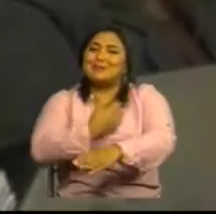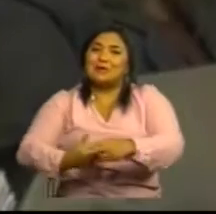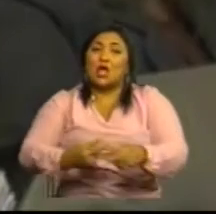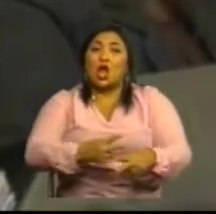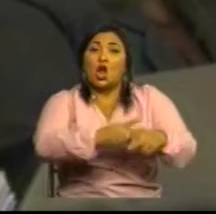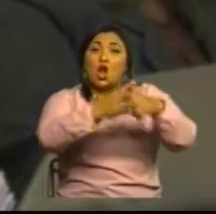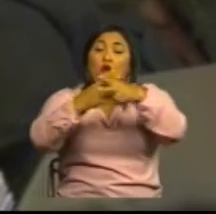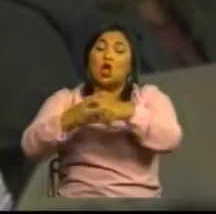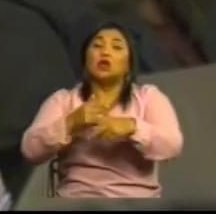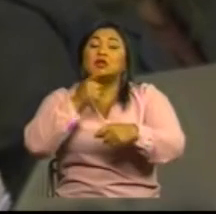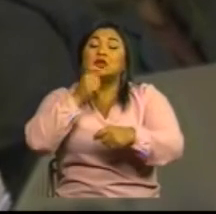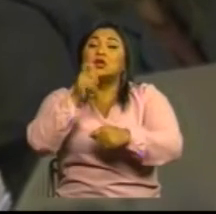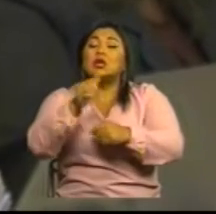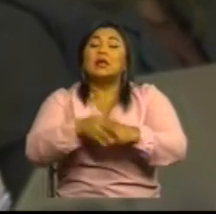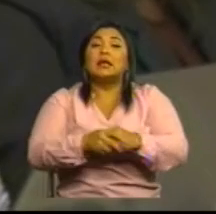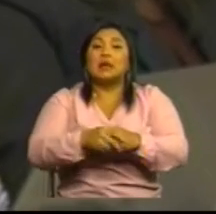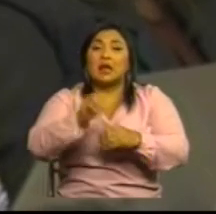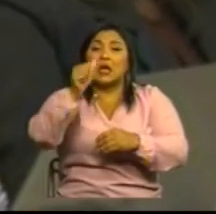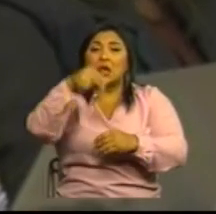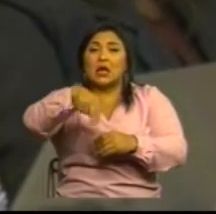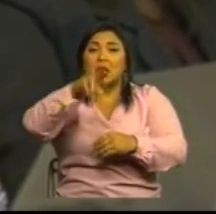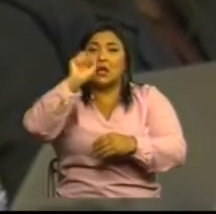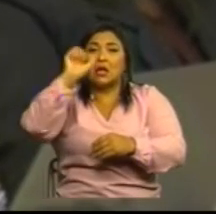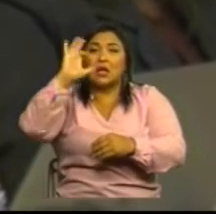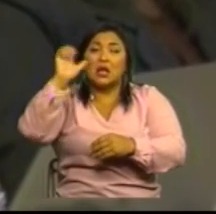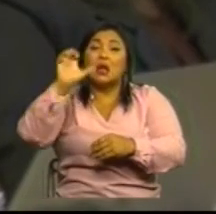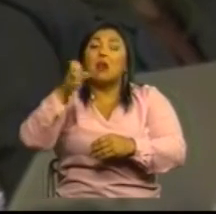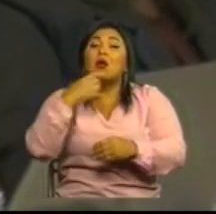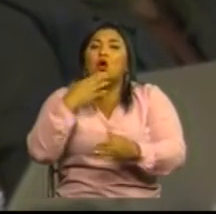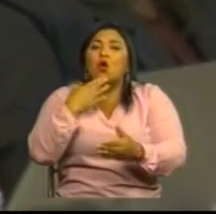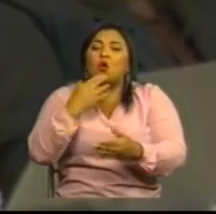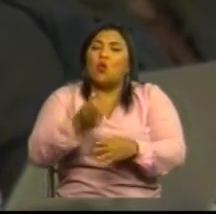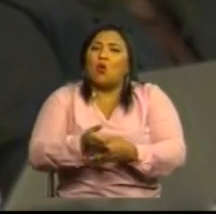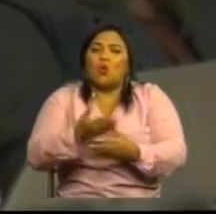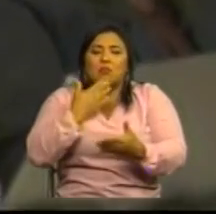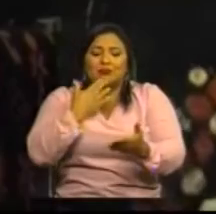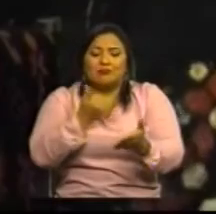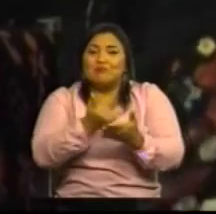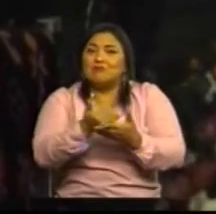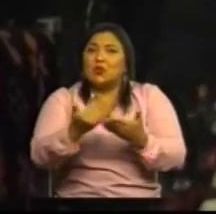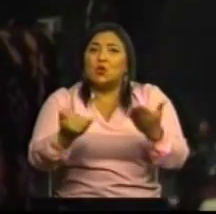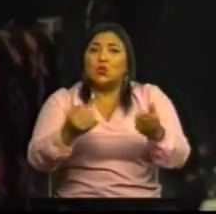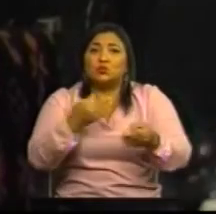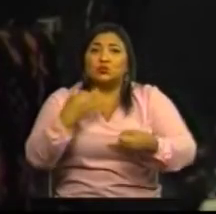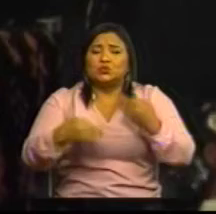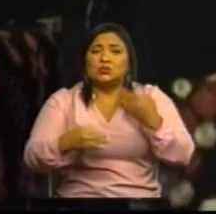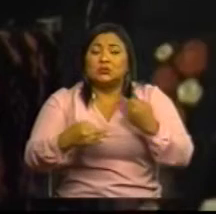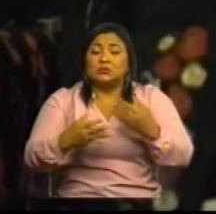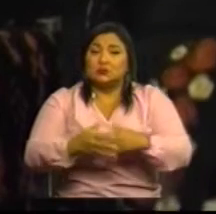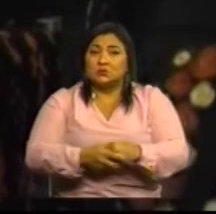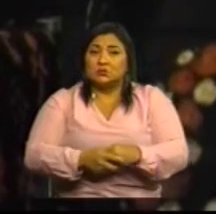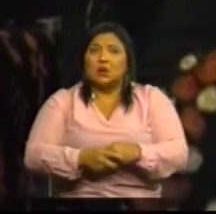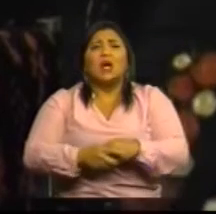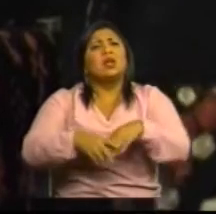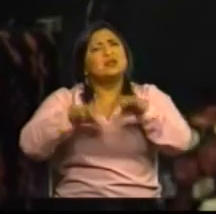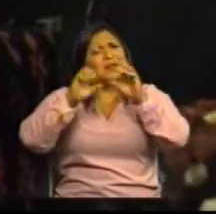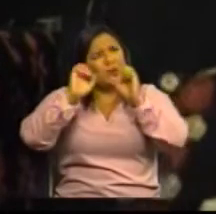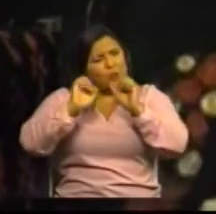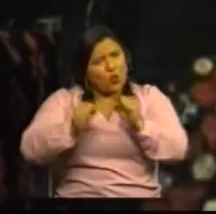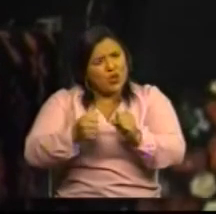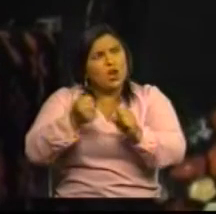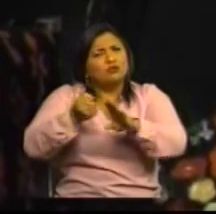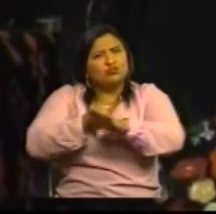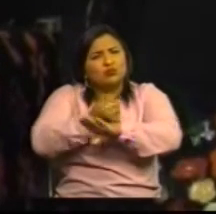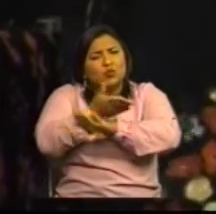Judicatura, Aquiles Rigail, estarían figurando como injerencia en la justicia. Que lo mínimo que pudieran sugerir